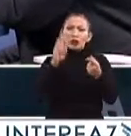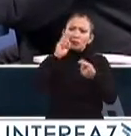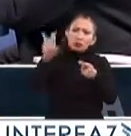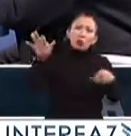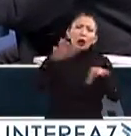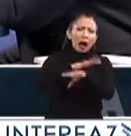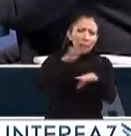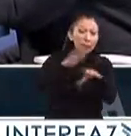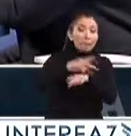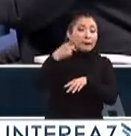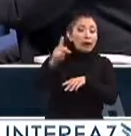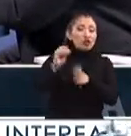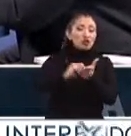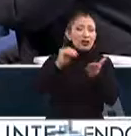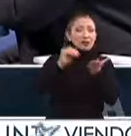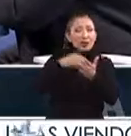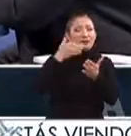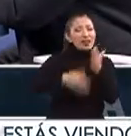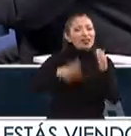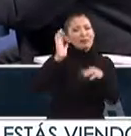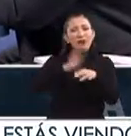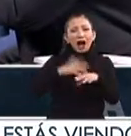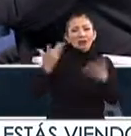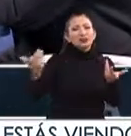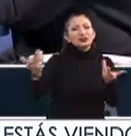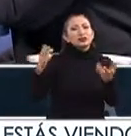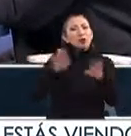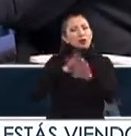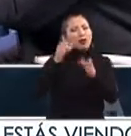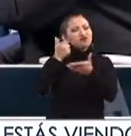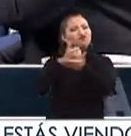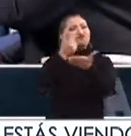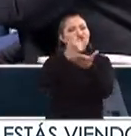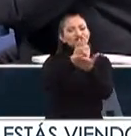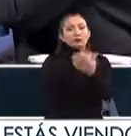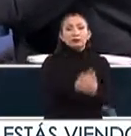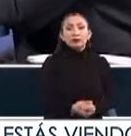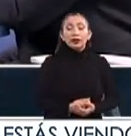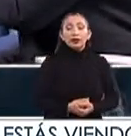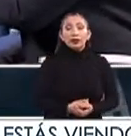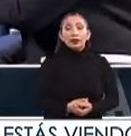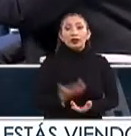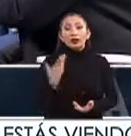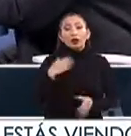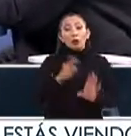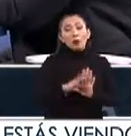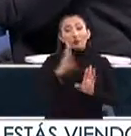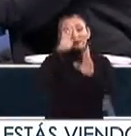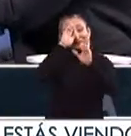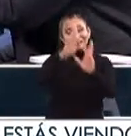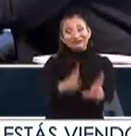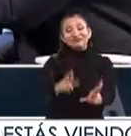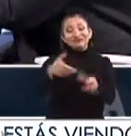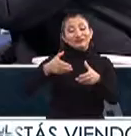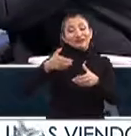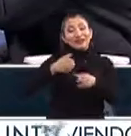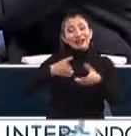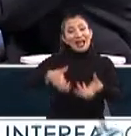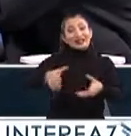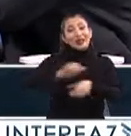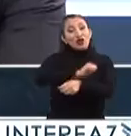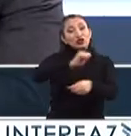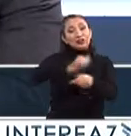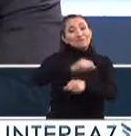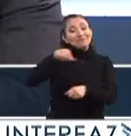una evolución, pero al parecer todavía hace falta un poco más de integración o de más elementos. Más que nada civilidad vial. Eso es lo que